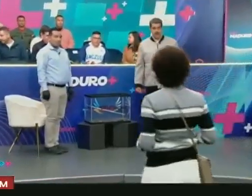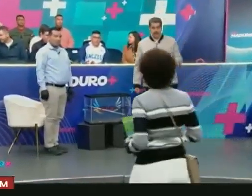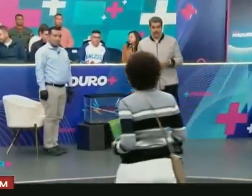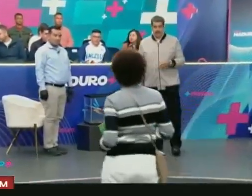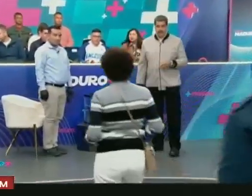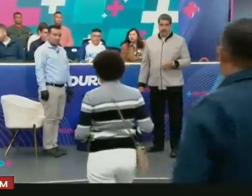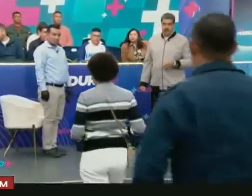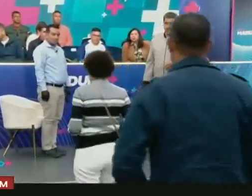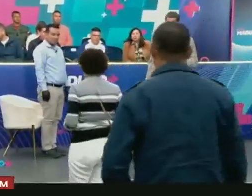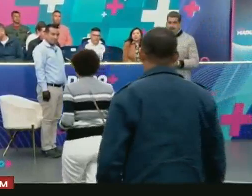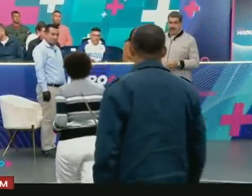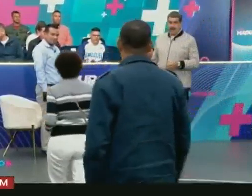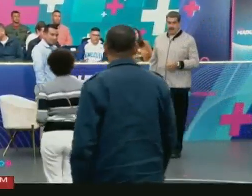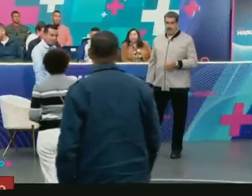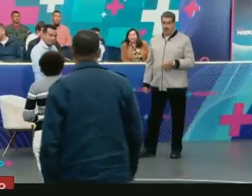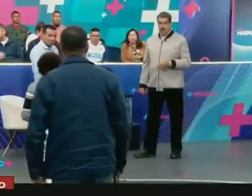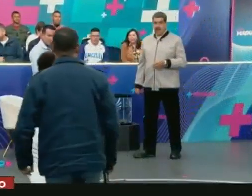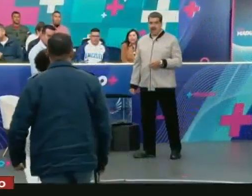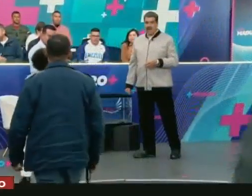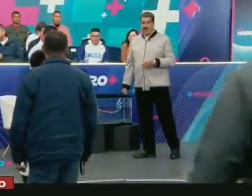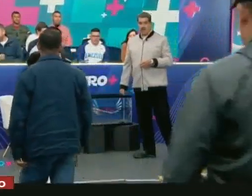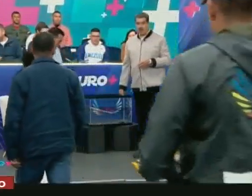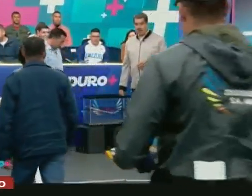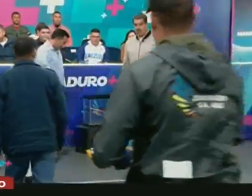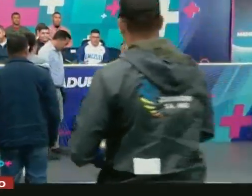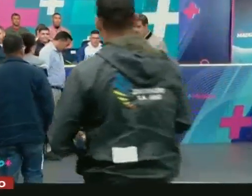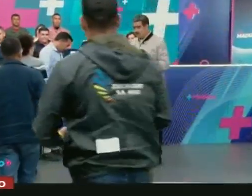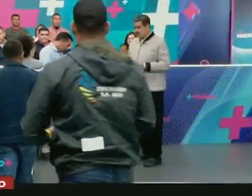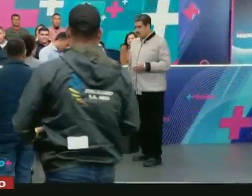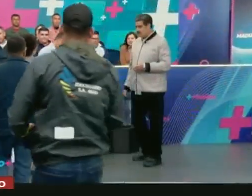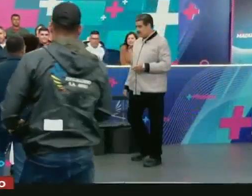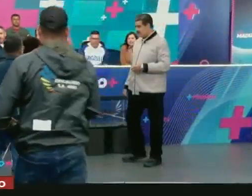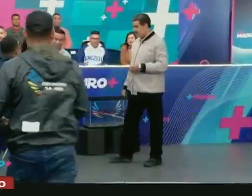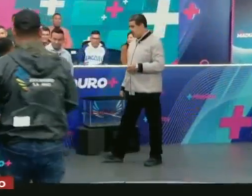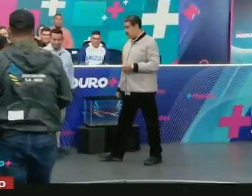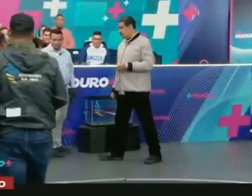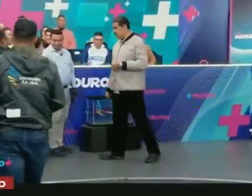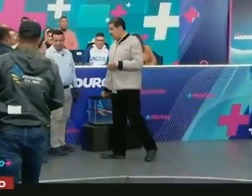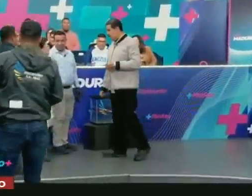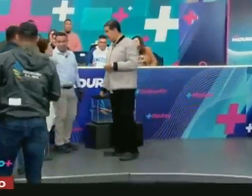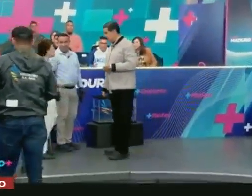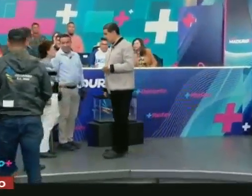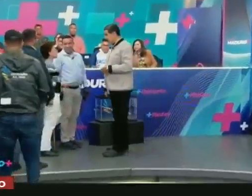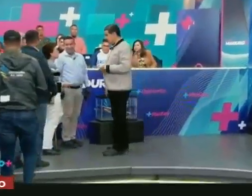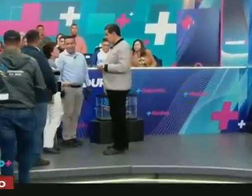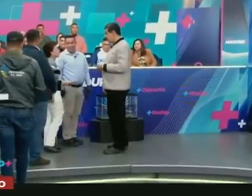los expertos, de la tortuga Arrau. ¿Cómo?